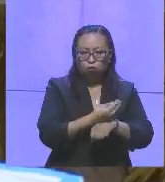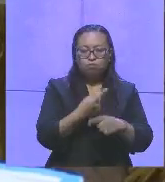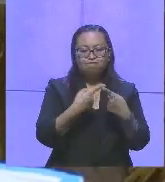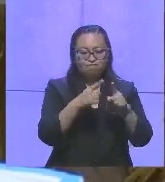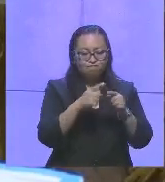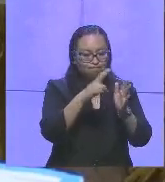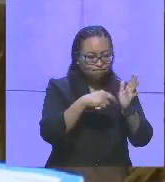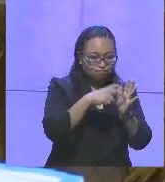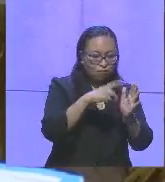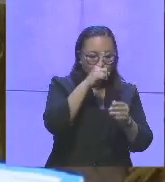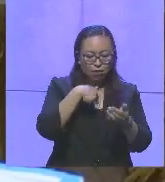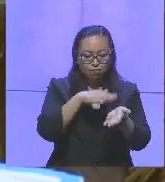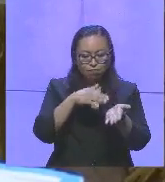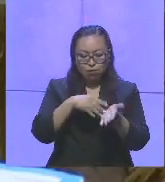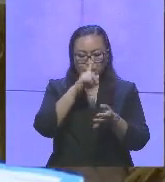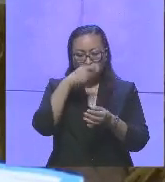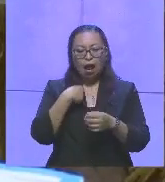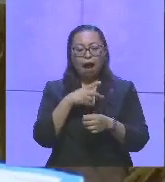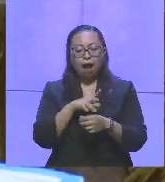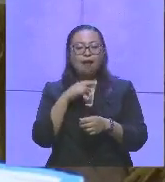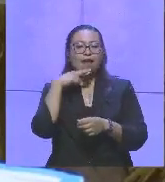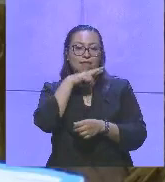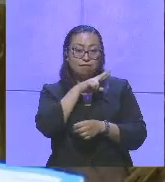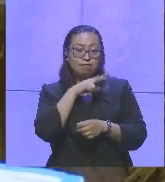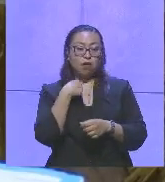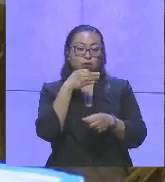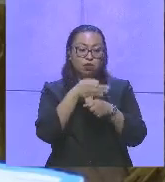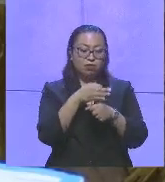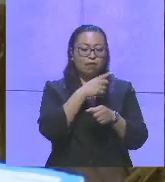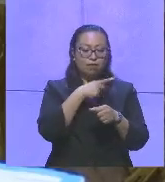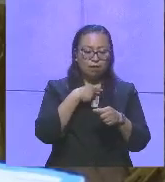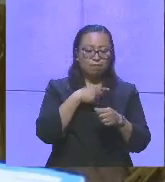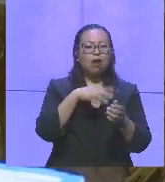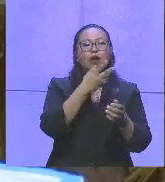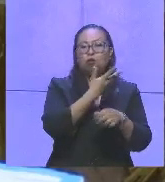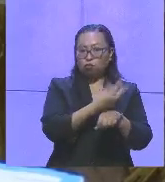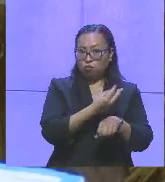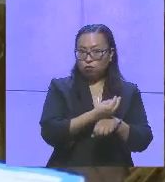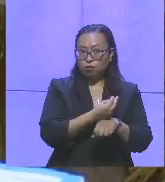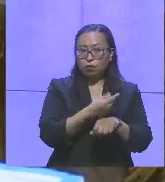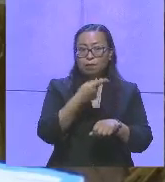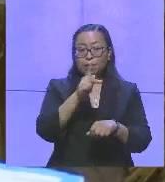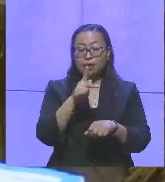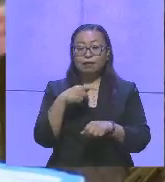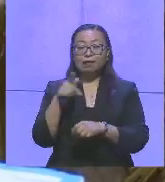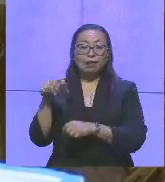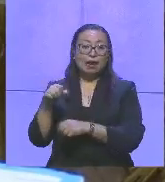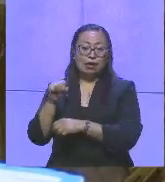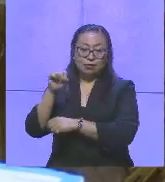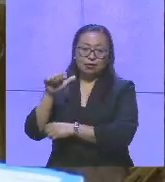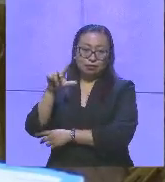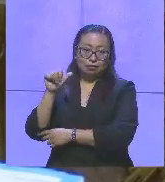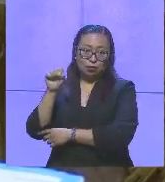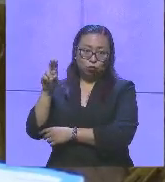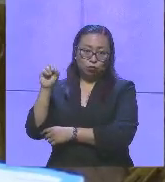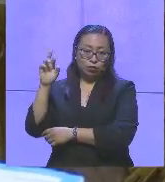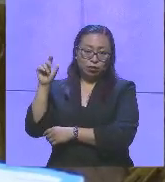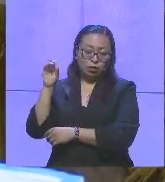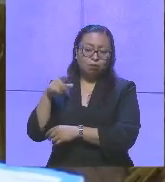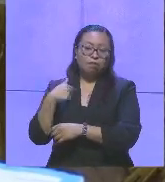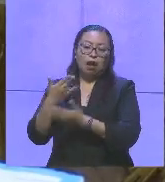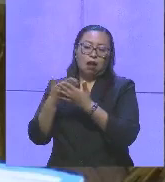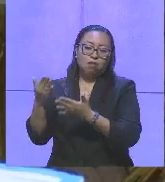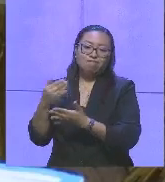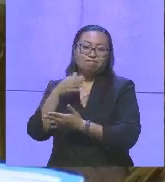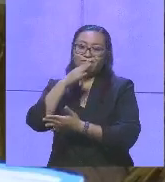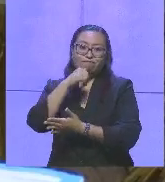hay una disposición expresa en donde dice que eso que hizo la Sala Superior no se puede hacer y por lo tanto pues me parece que ahora no tendrán